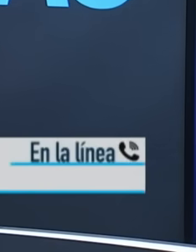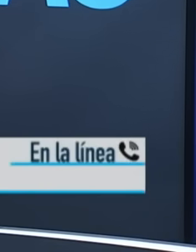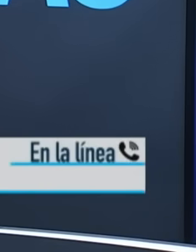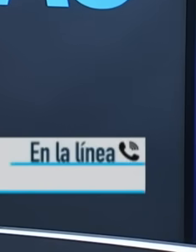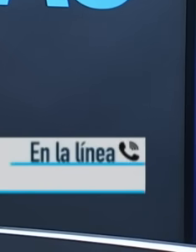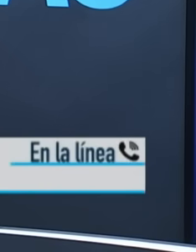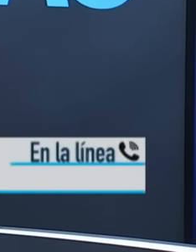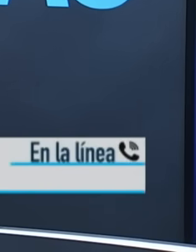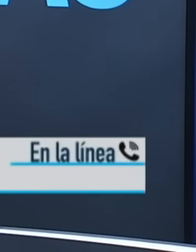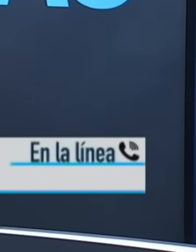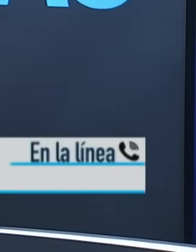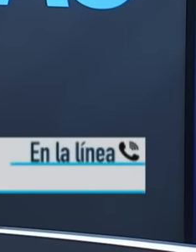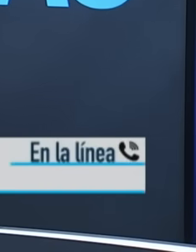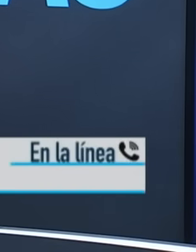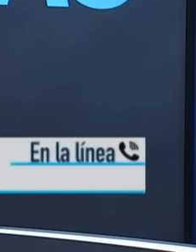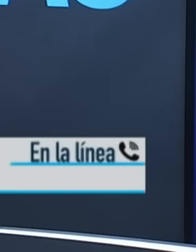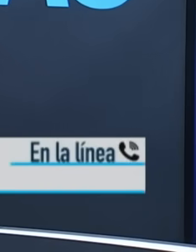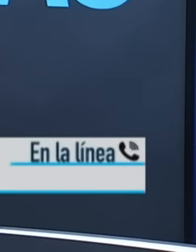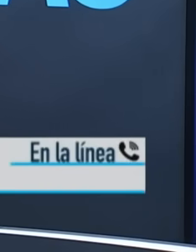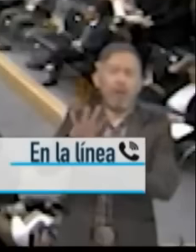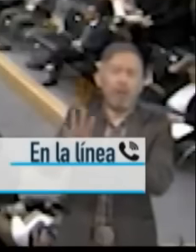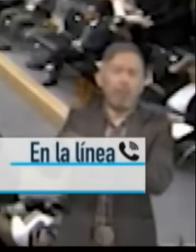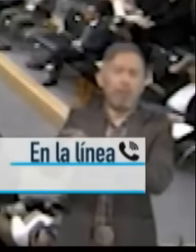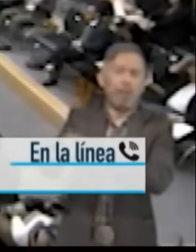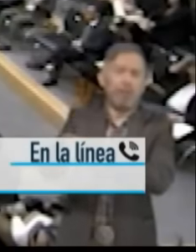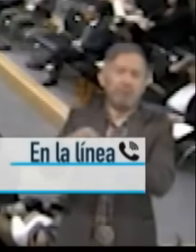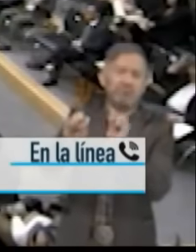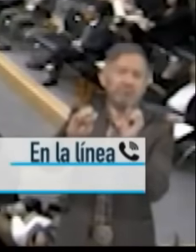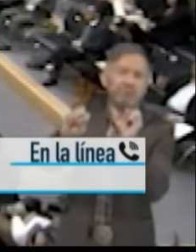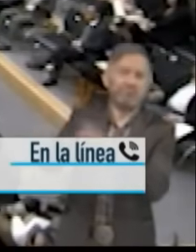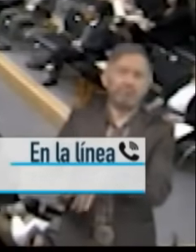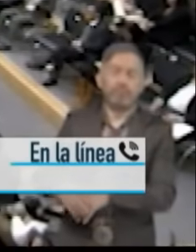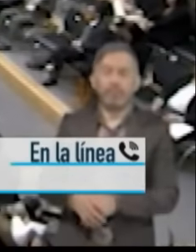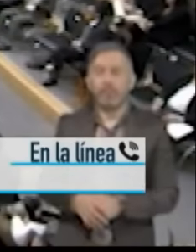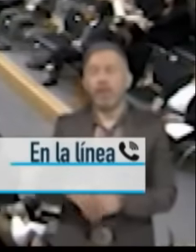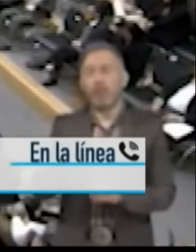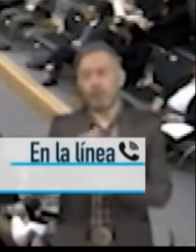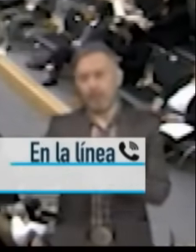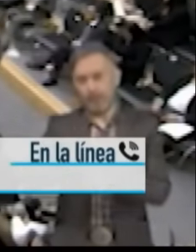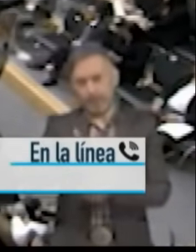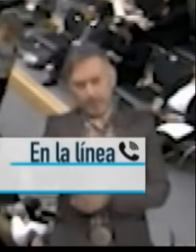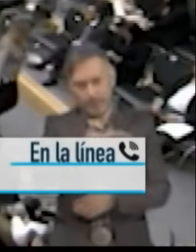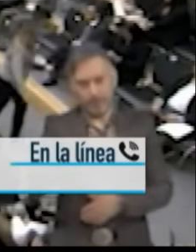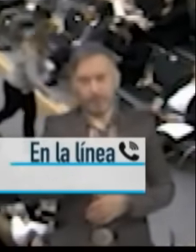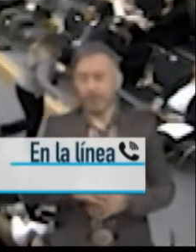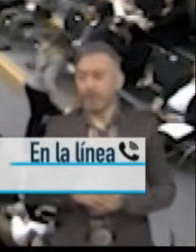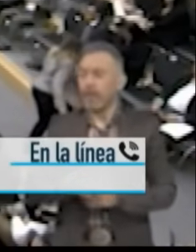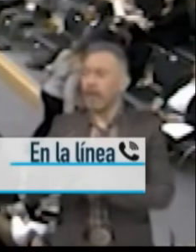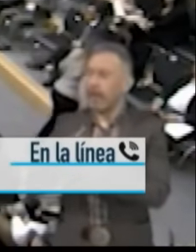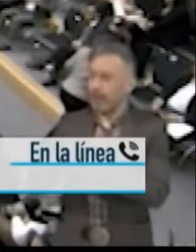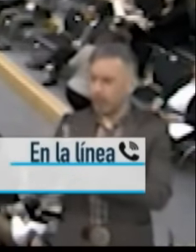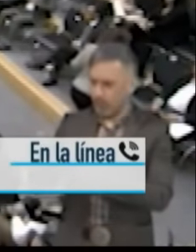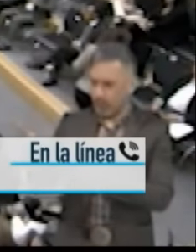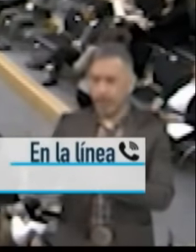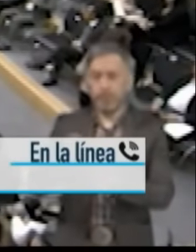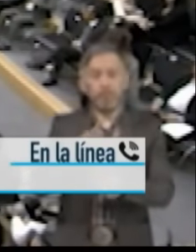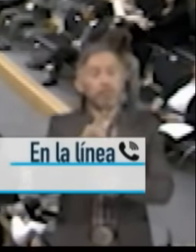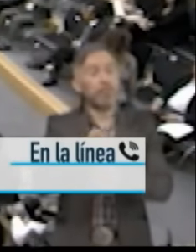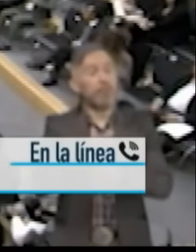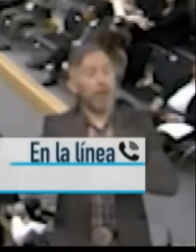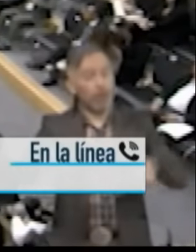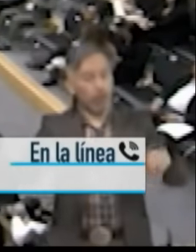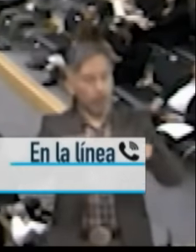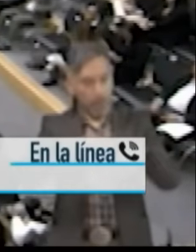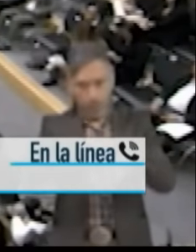el quejoso fue un partido político. Exactamente, eso es lo que está ocurriendo. Sí. Justamente allí me informó el jueves pasado